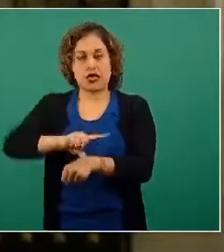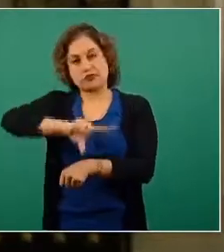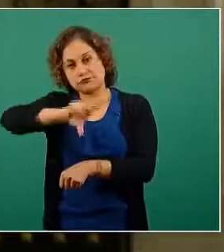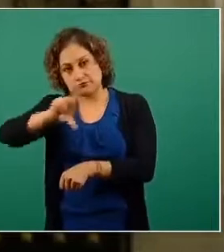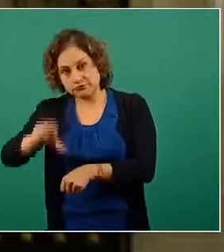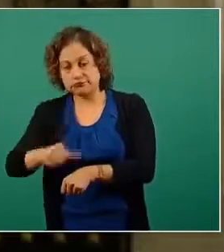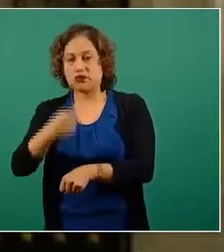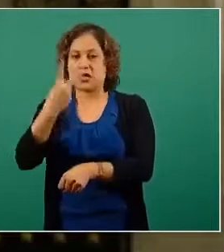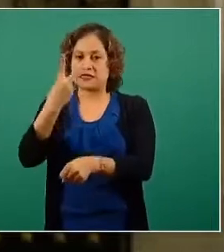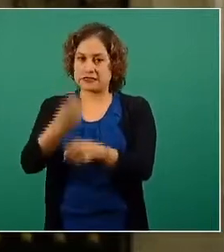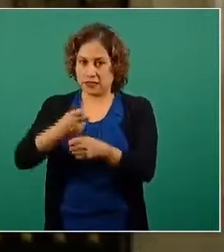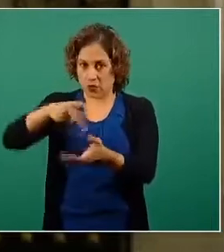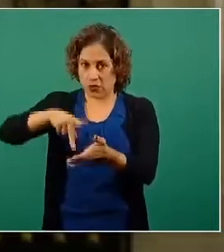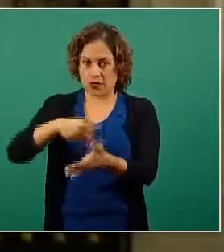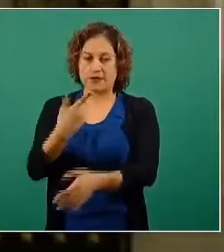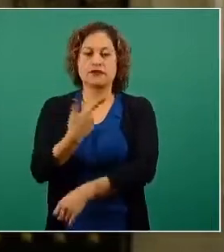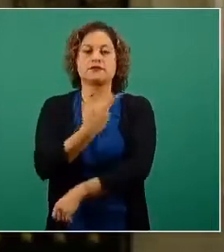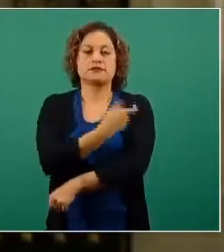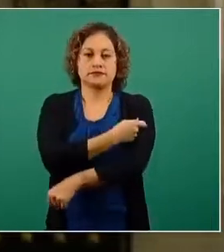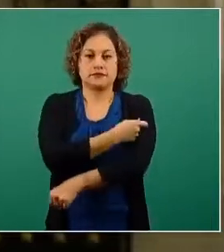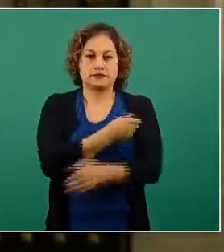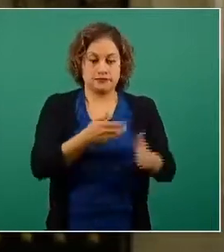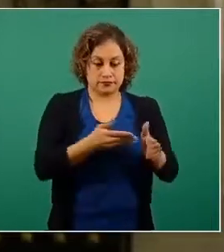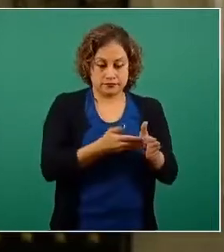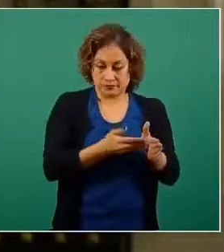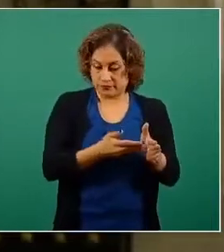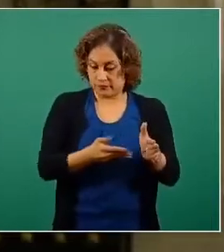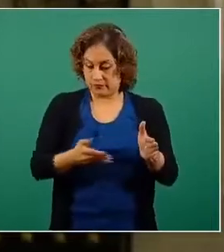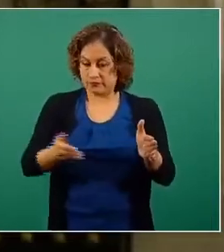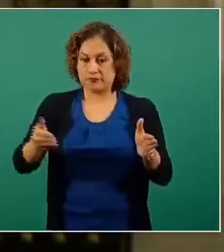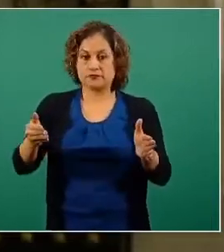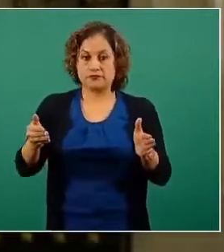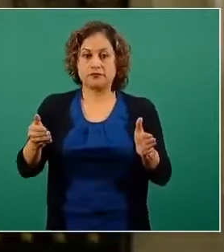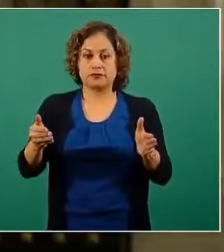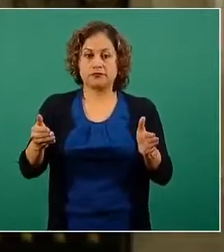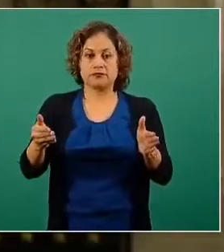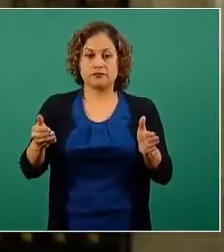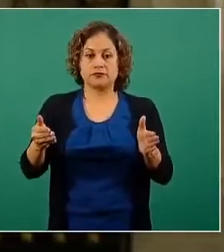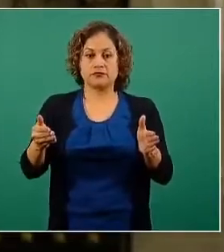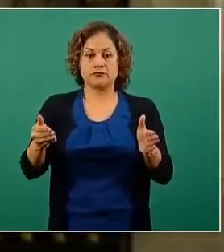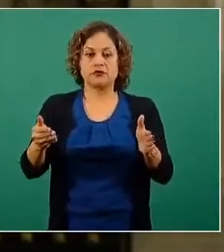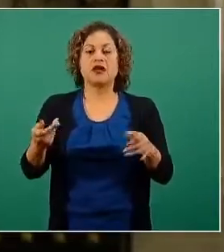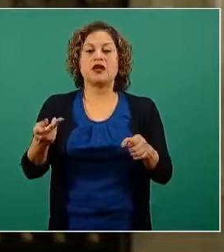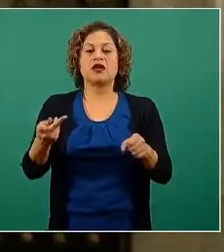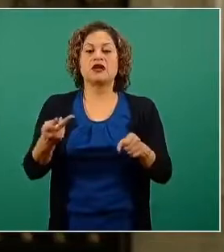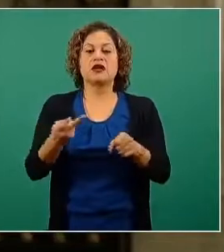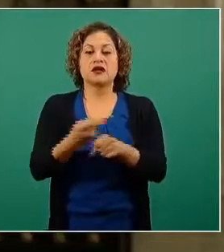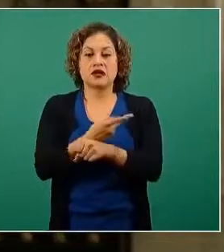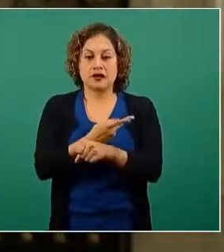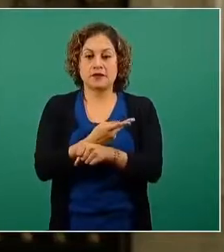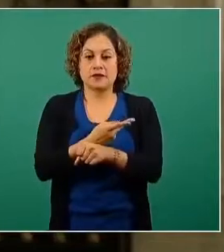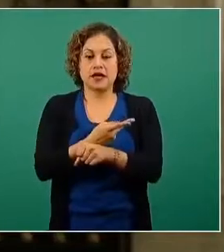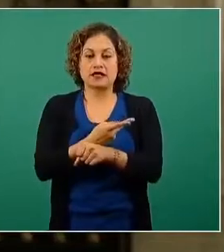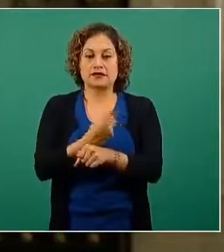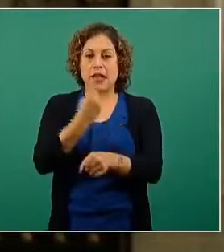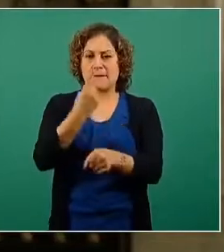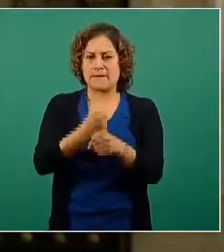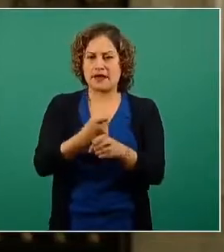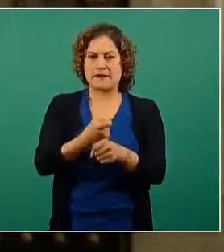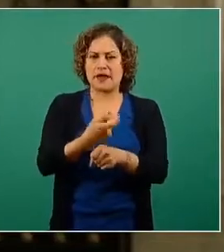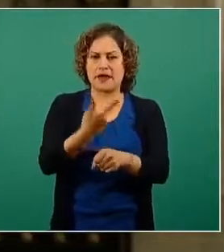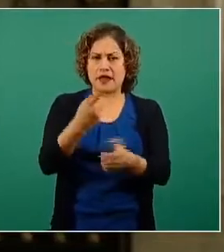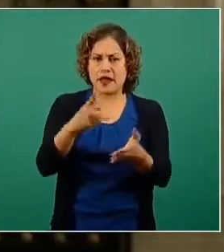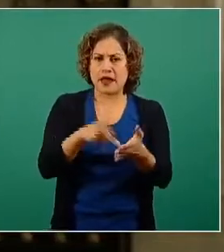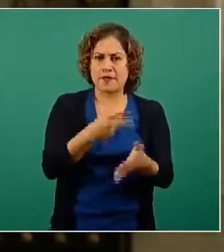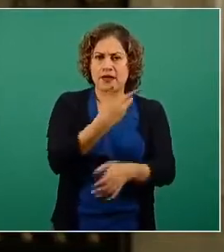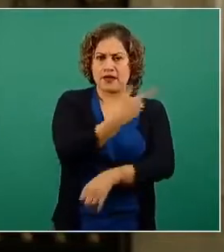puede esperar para aplicar la segunda dosis, se aplicara la primera dosis? ¿Por qué hay que esperar estos días? Y la pregunta pues va dirigida